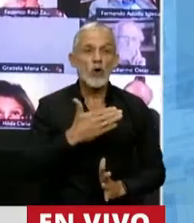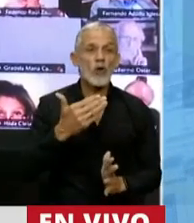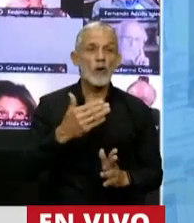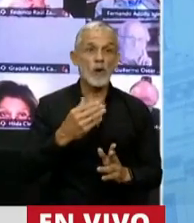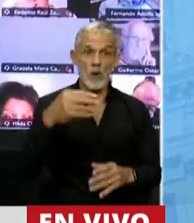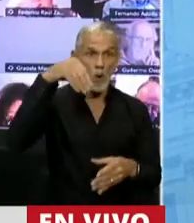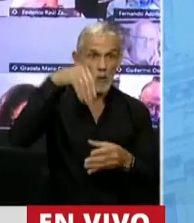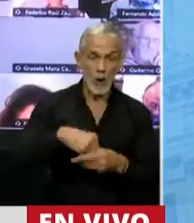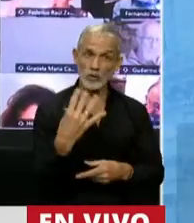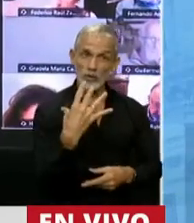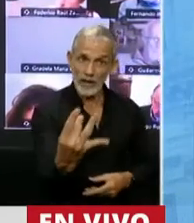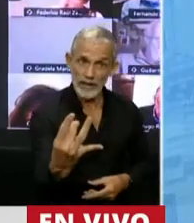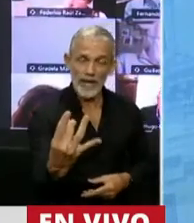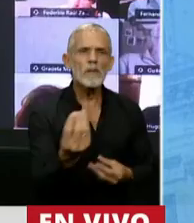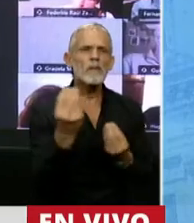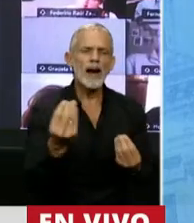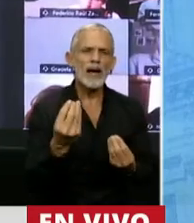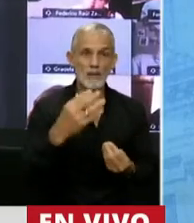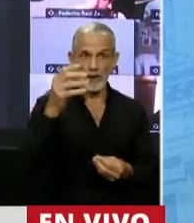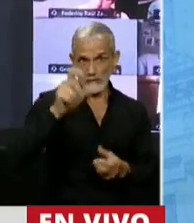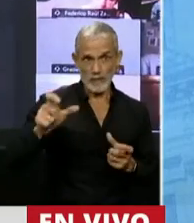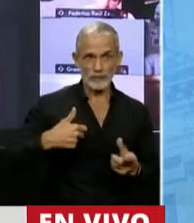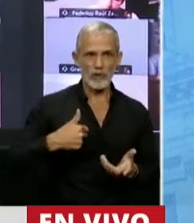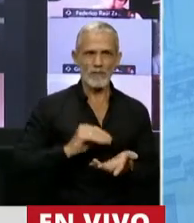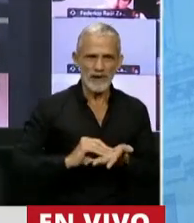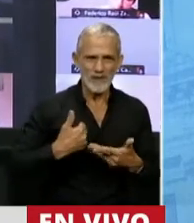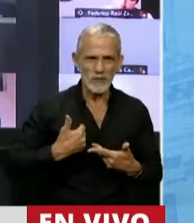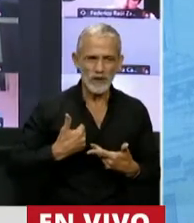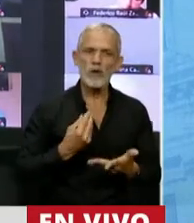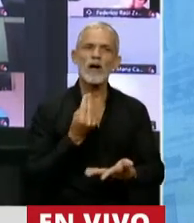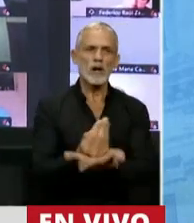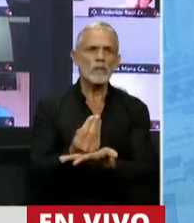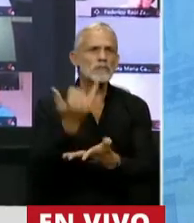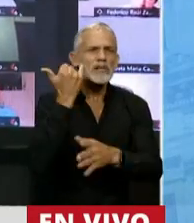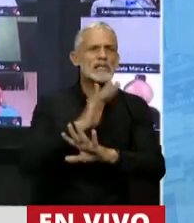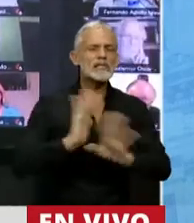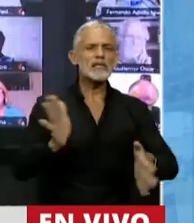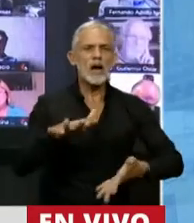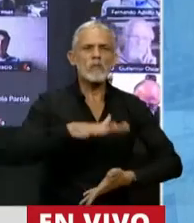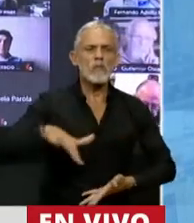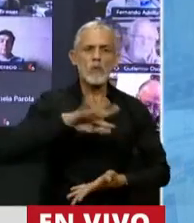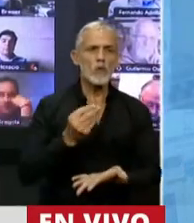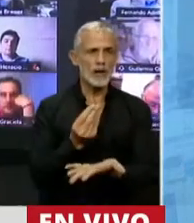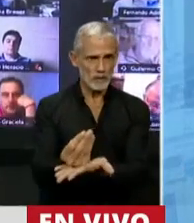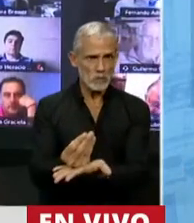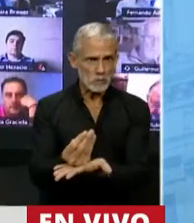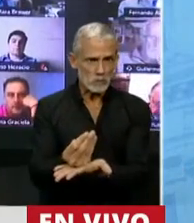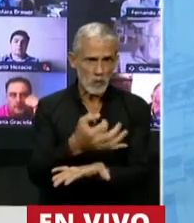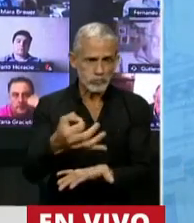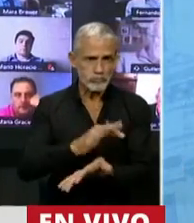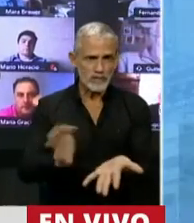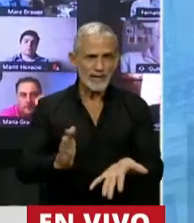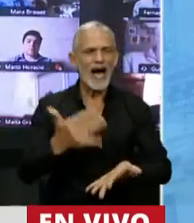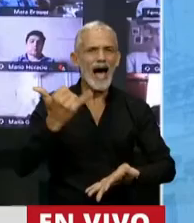votado por la población como persona hábil es representante de esa población y habemos